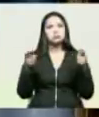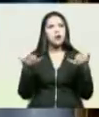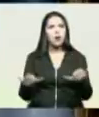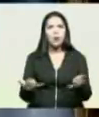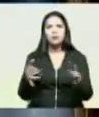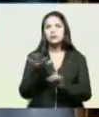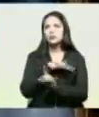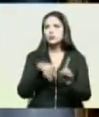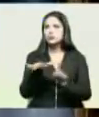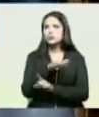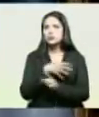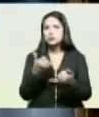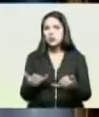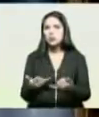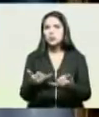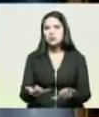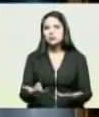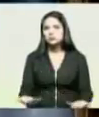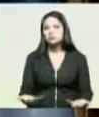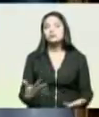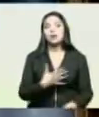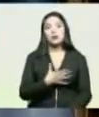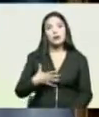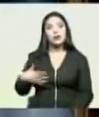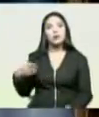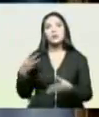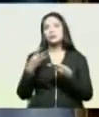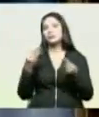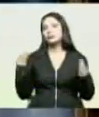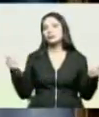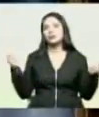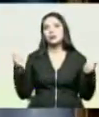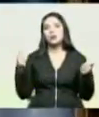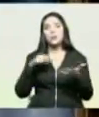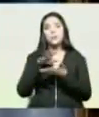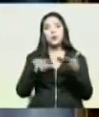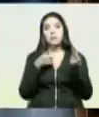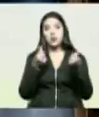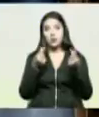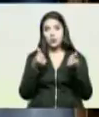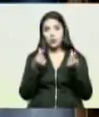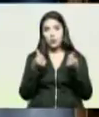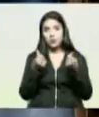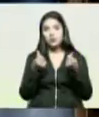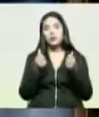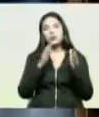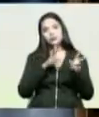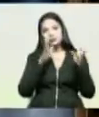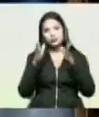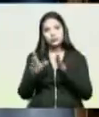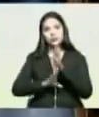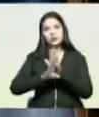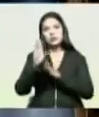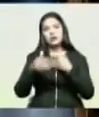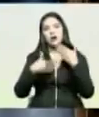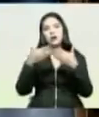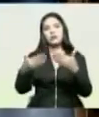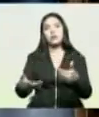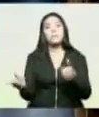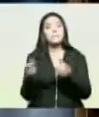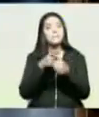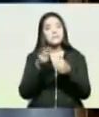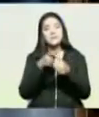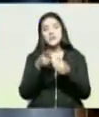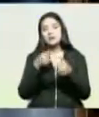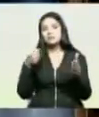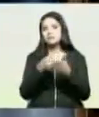momento donde queremos superar la crisis económica, ¿verdad?, una nueva fase de desarrollo, son los principales